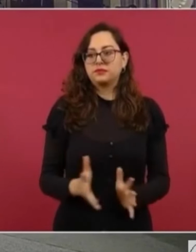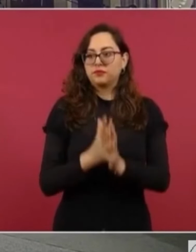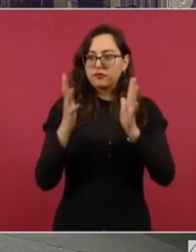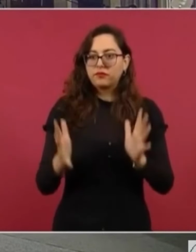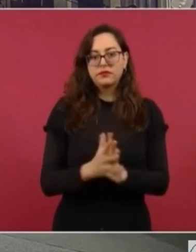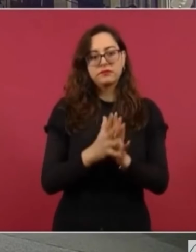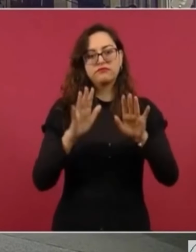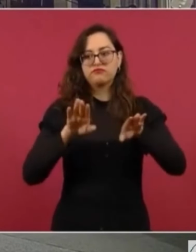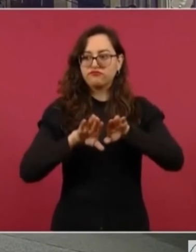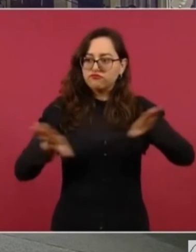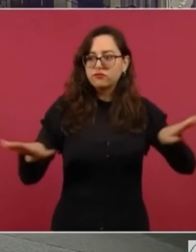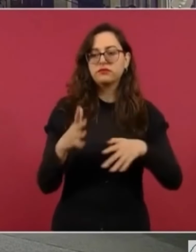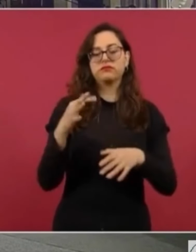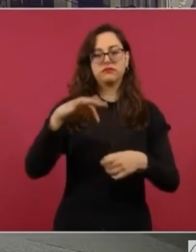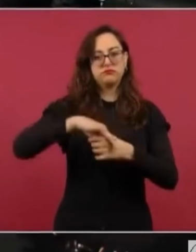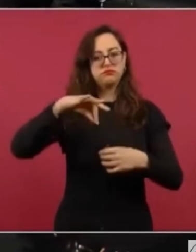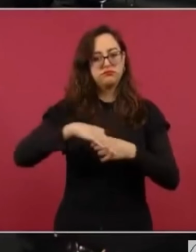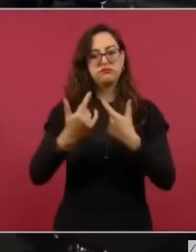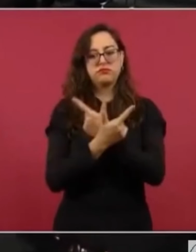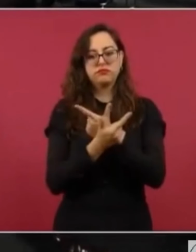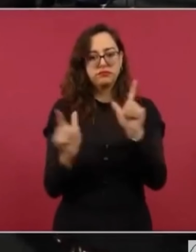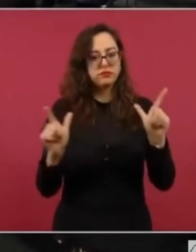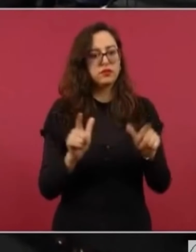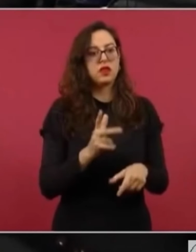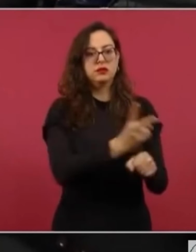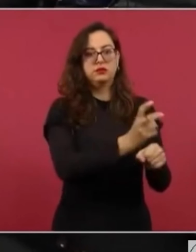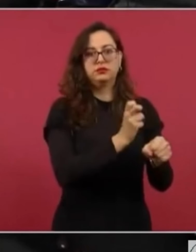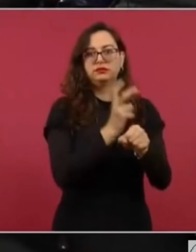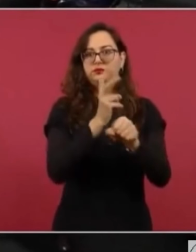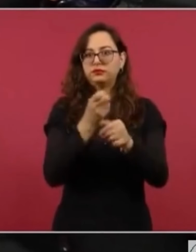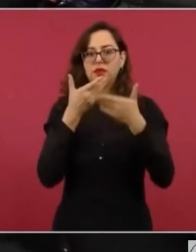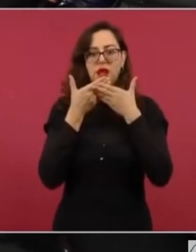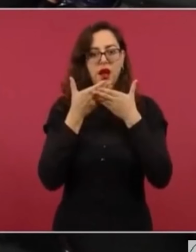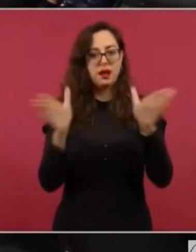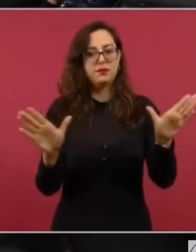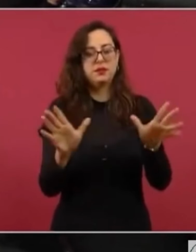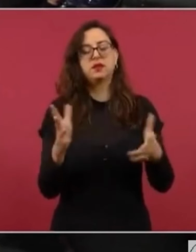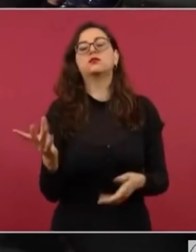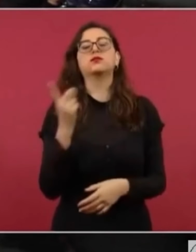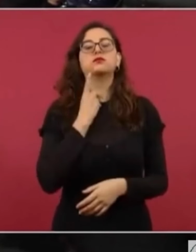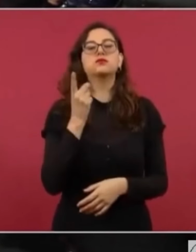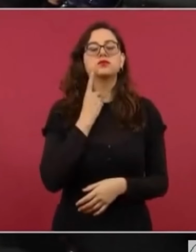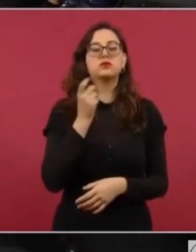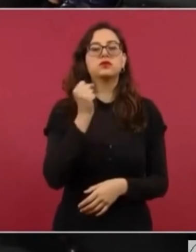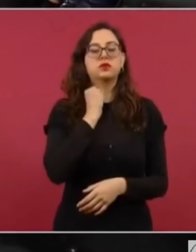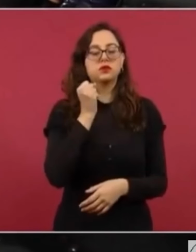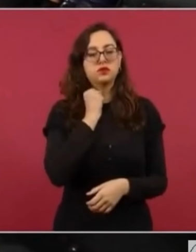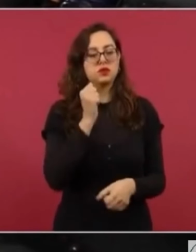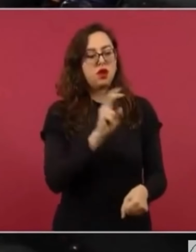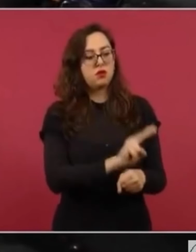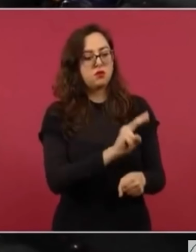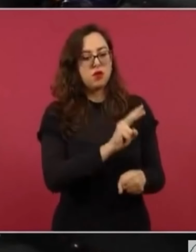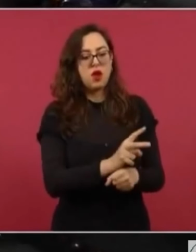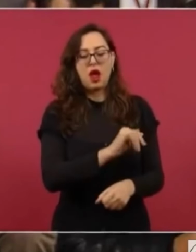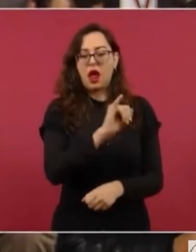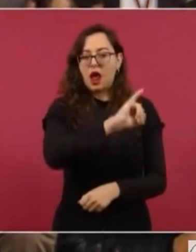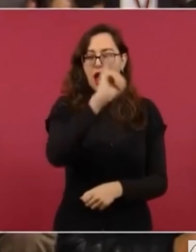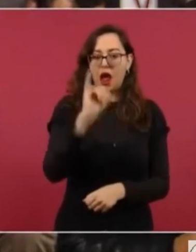sus integrantes por convocatoria pública y procedimiento abierto del Poder Legislativo, nunca más siendo jueces y